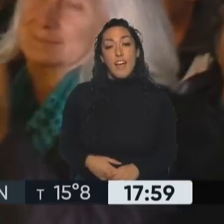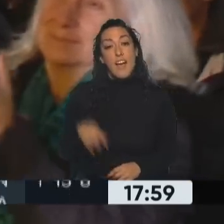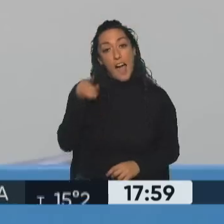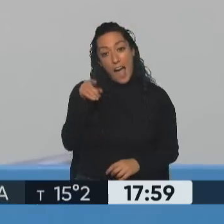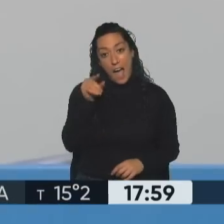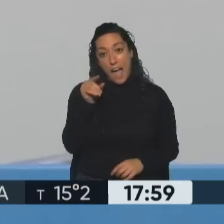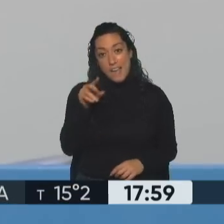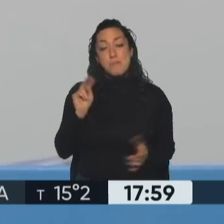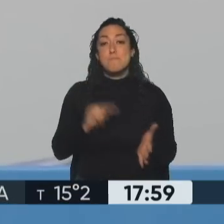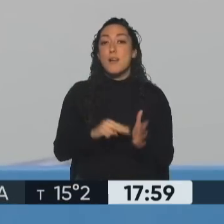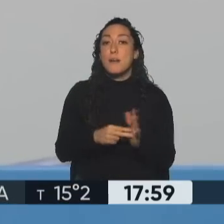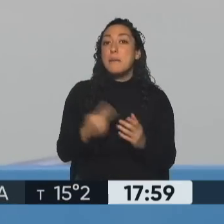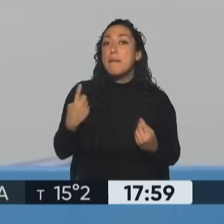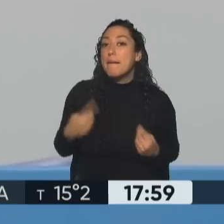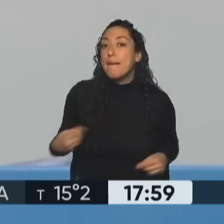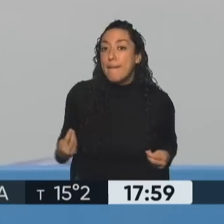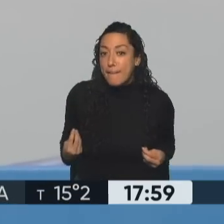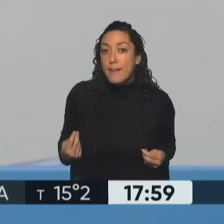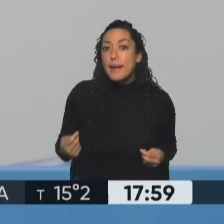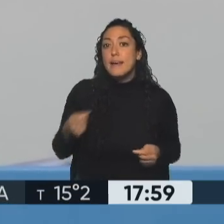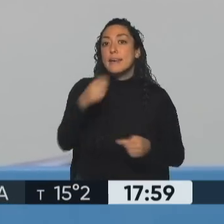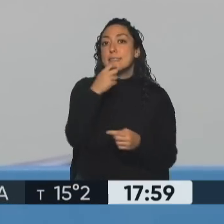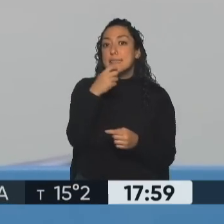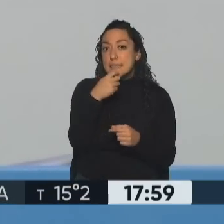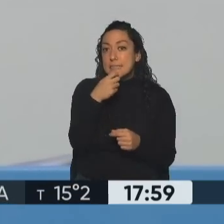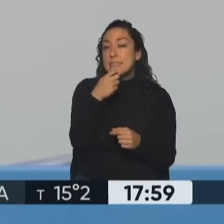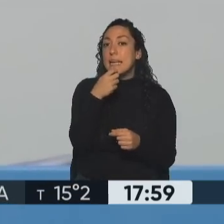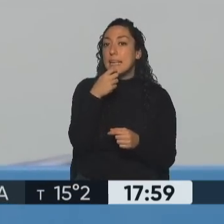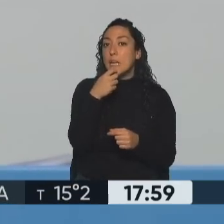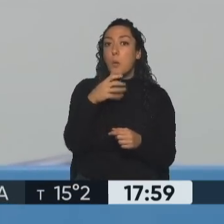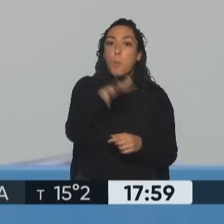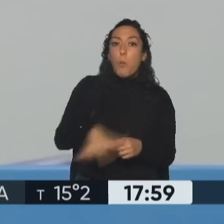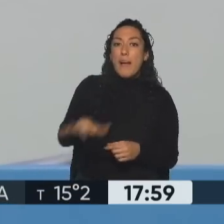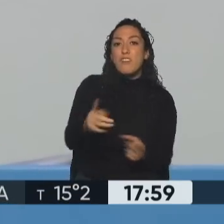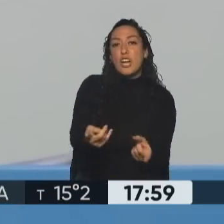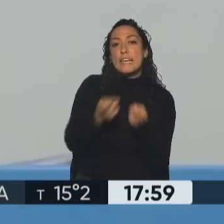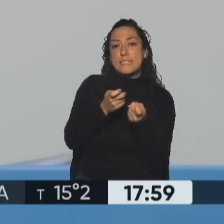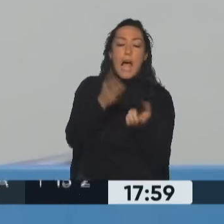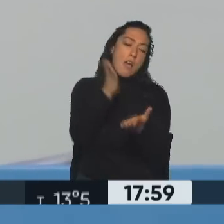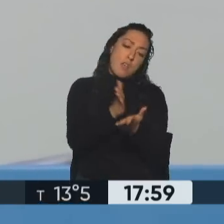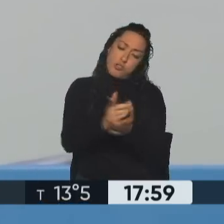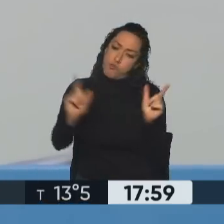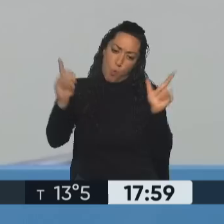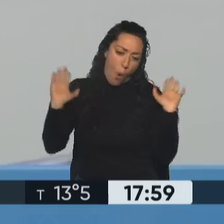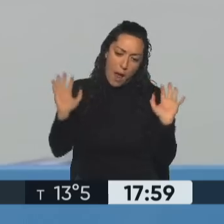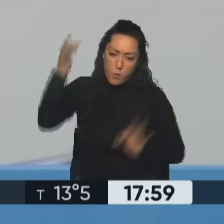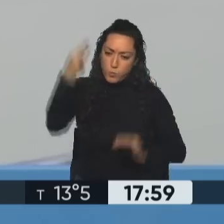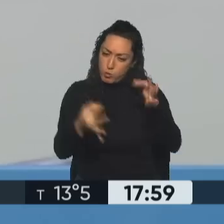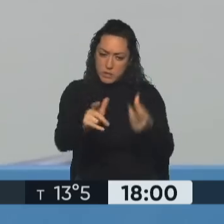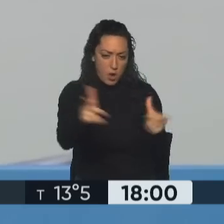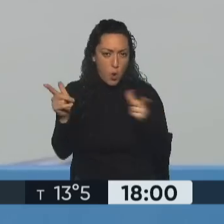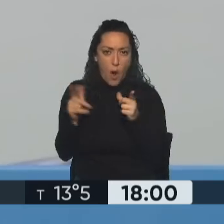es si las necesidades son del pueblo, no hay derecho, no hay justicia,